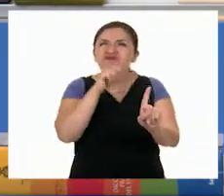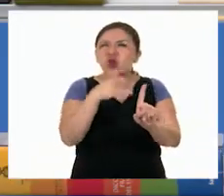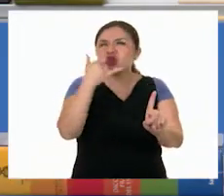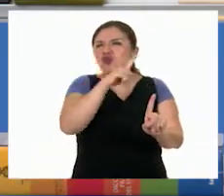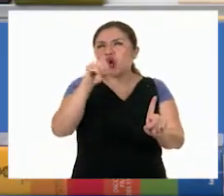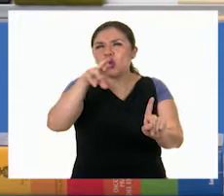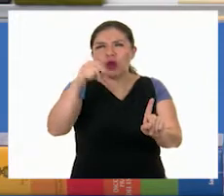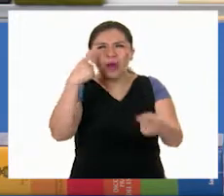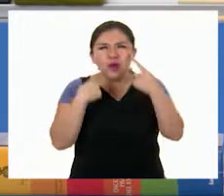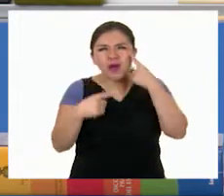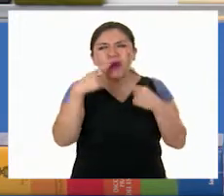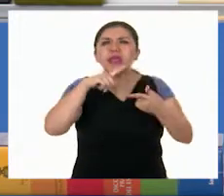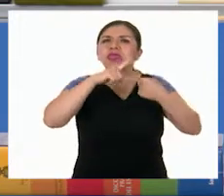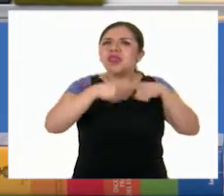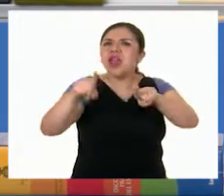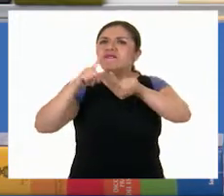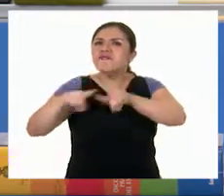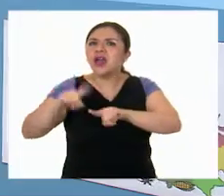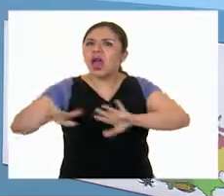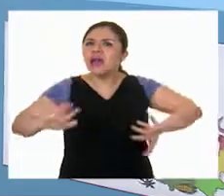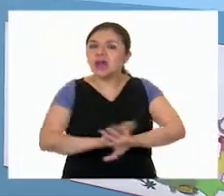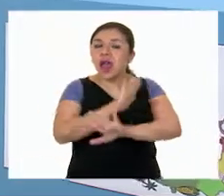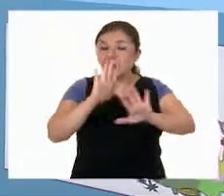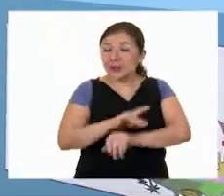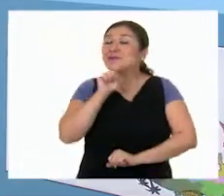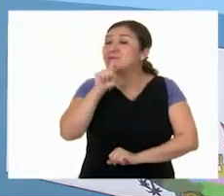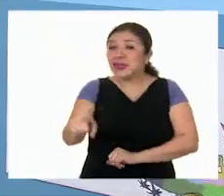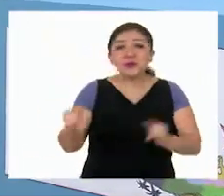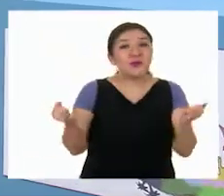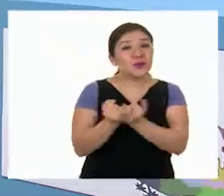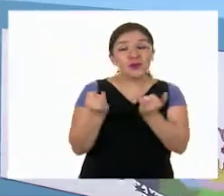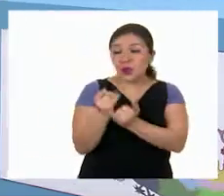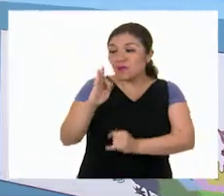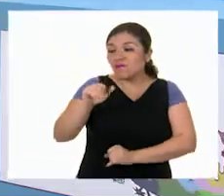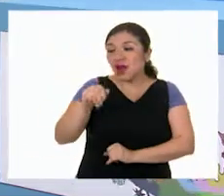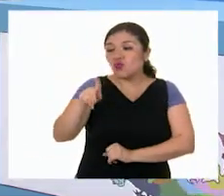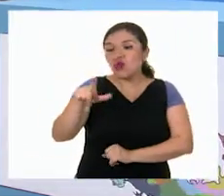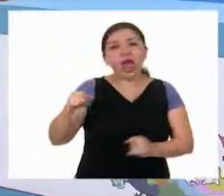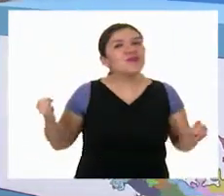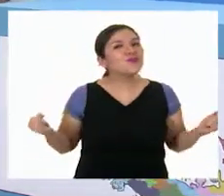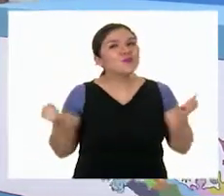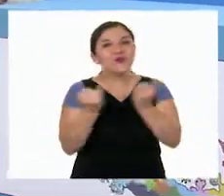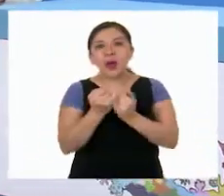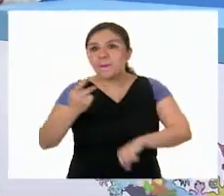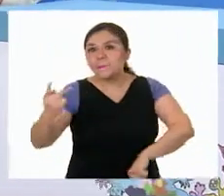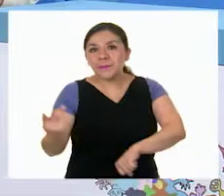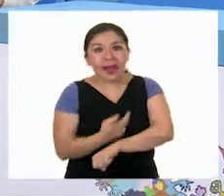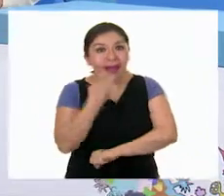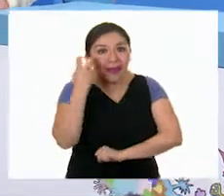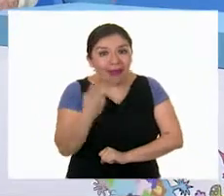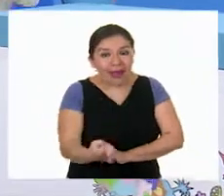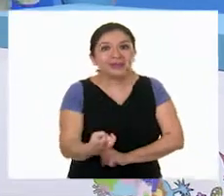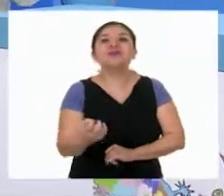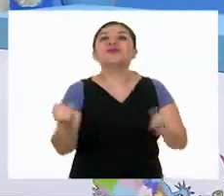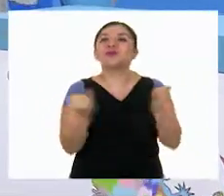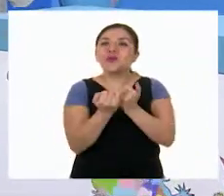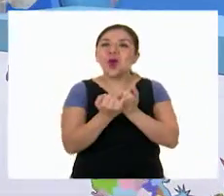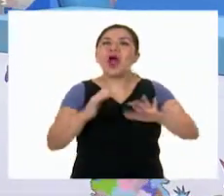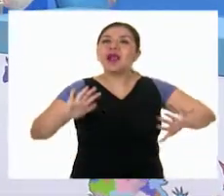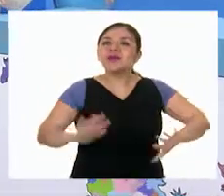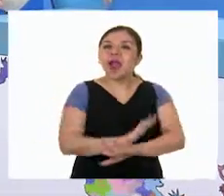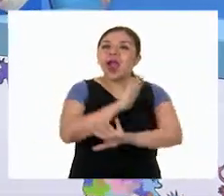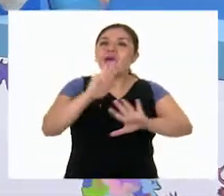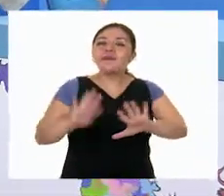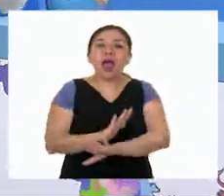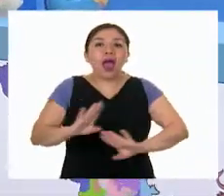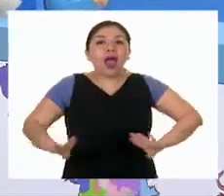muy diferentes. Así es, con las fábulas pasa exactamente lo mismo. También se van a